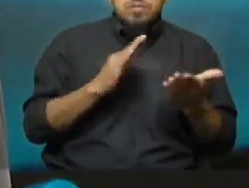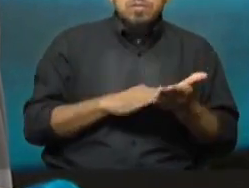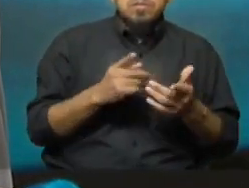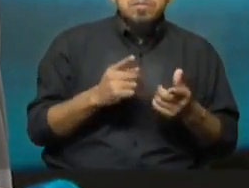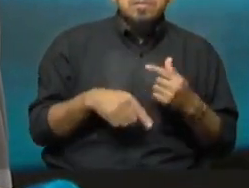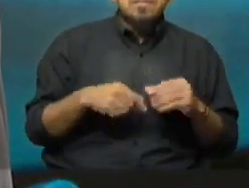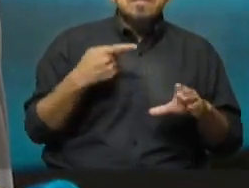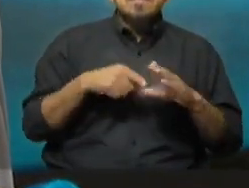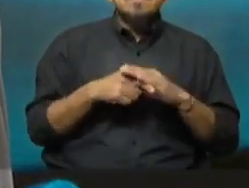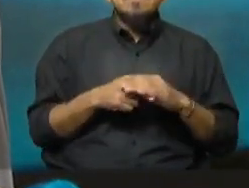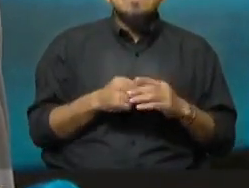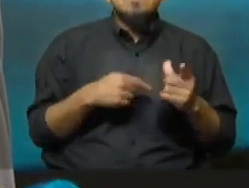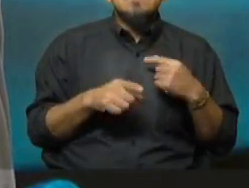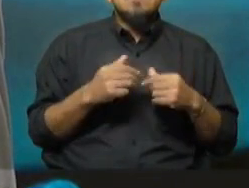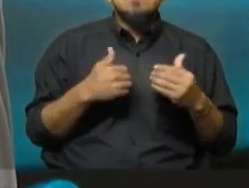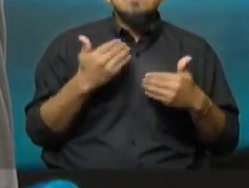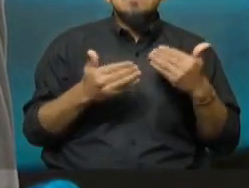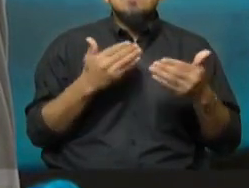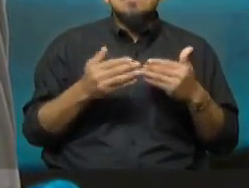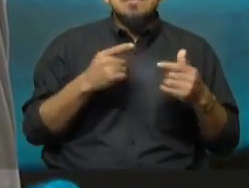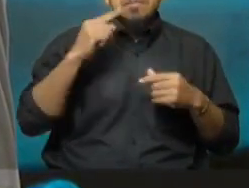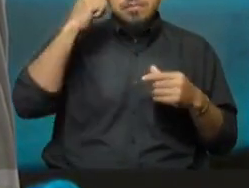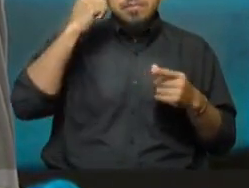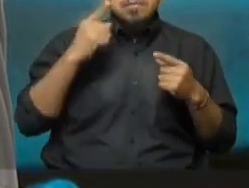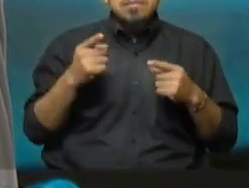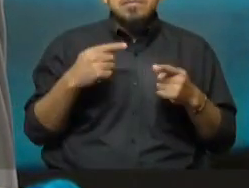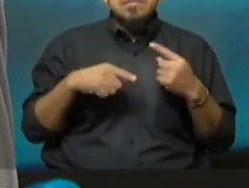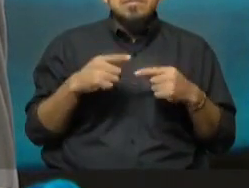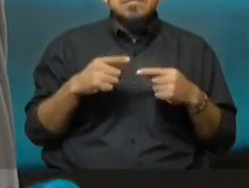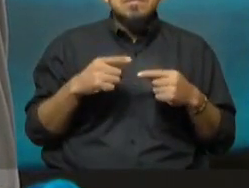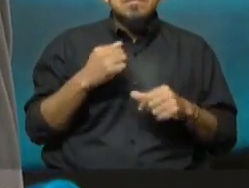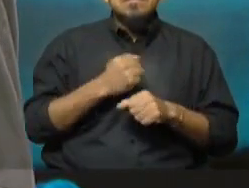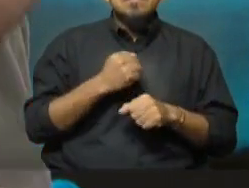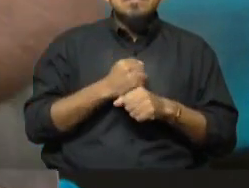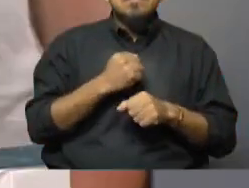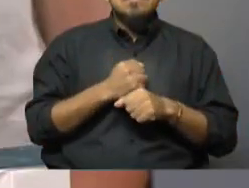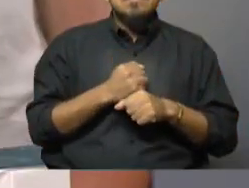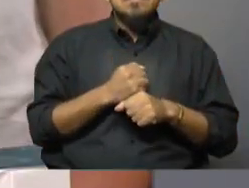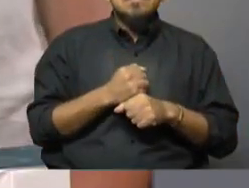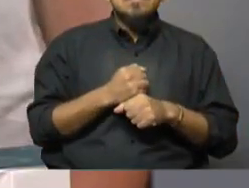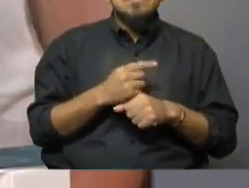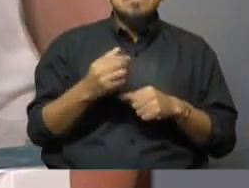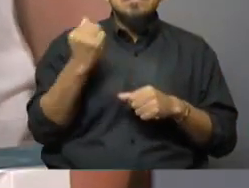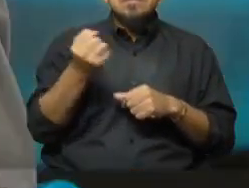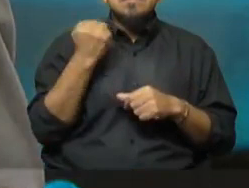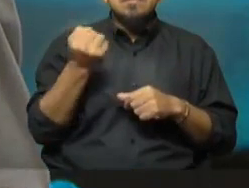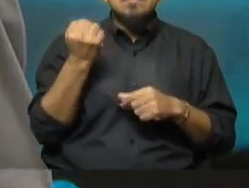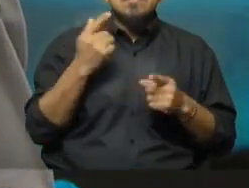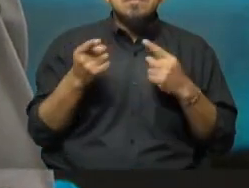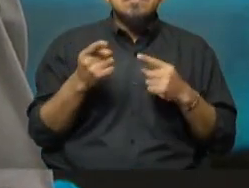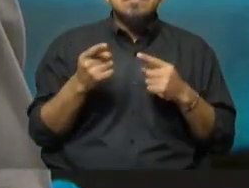más profundo, ¿no? Entonces todo es un llamado a la reflexión y bueno, desde el trabajo de ustedes me parece que es fundamental para que la